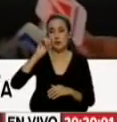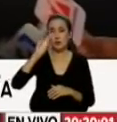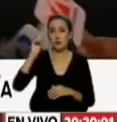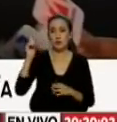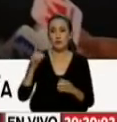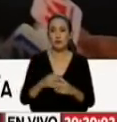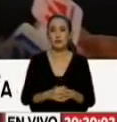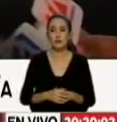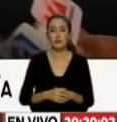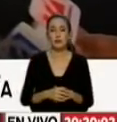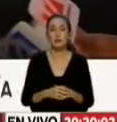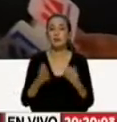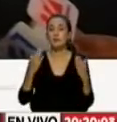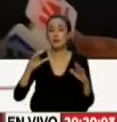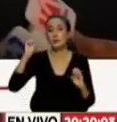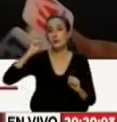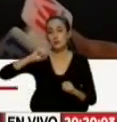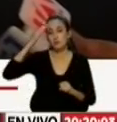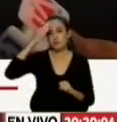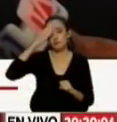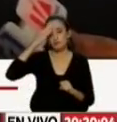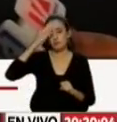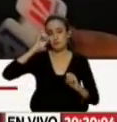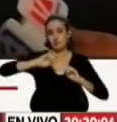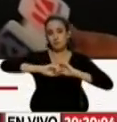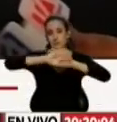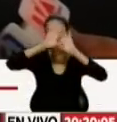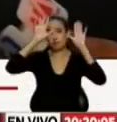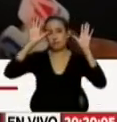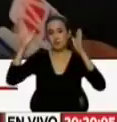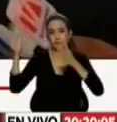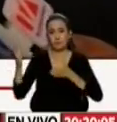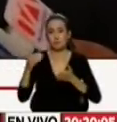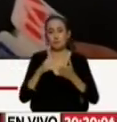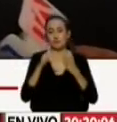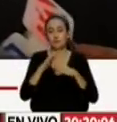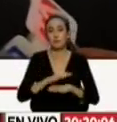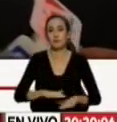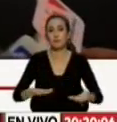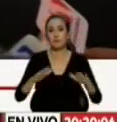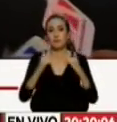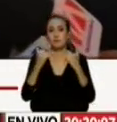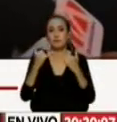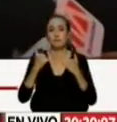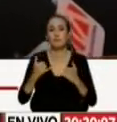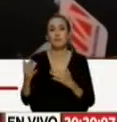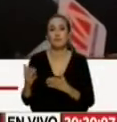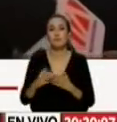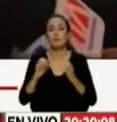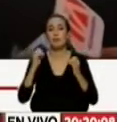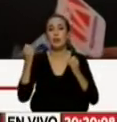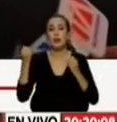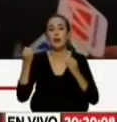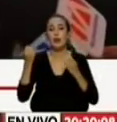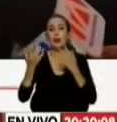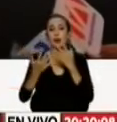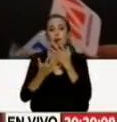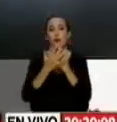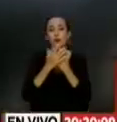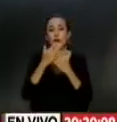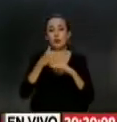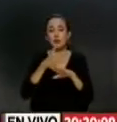Definitivamente debemos tener muy claro los ecuatorianos que la prisión preventiva no es otra cosa que una pena